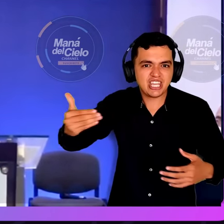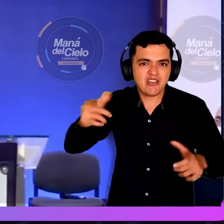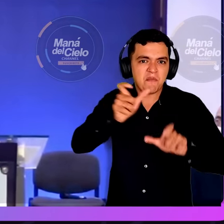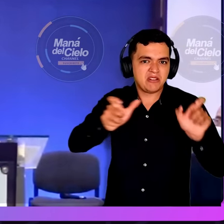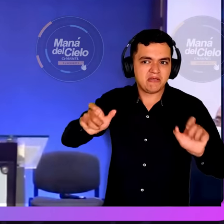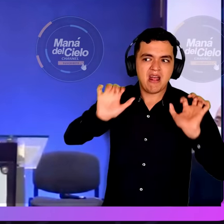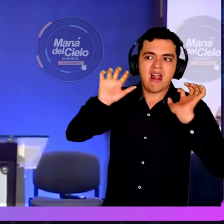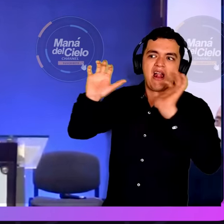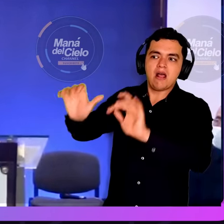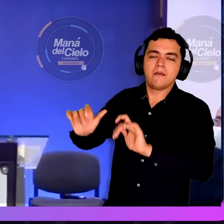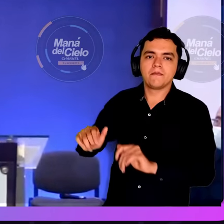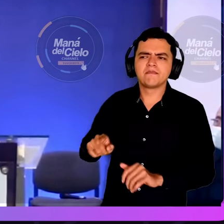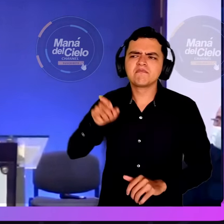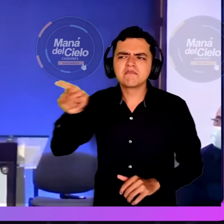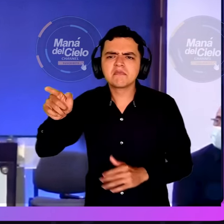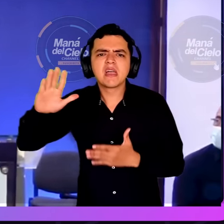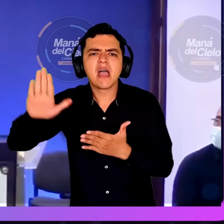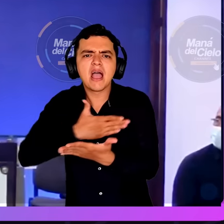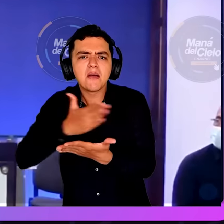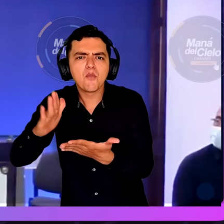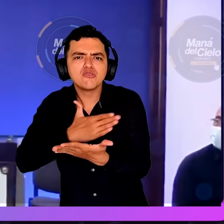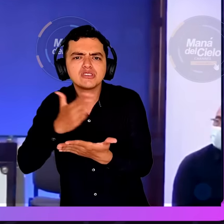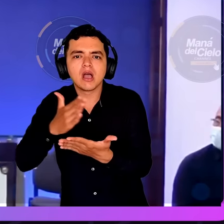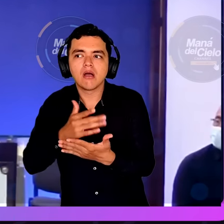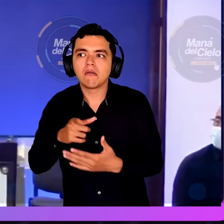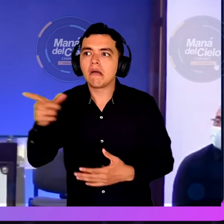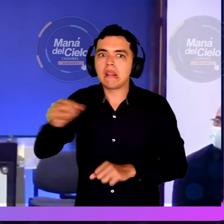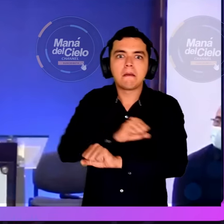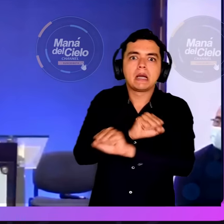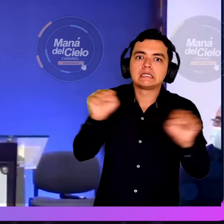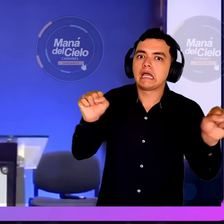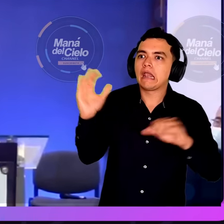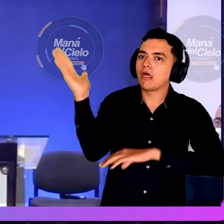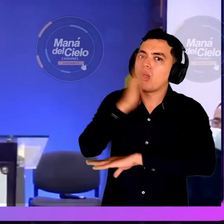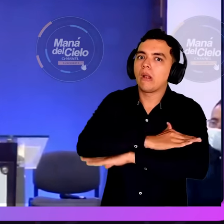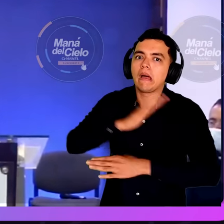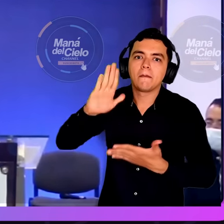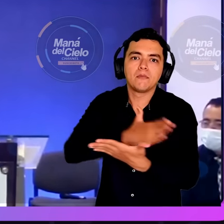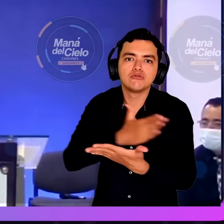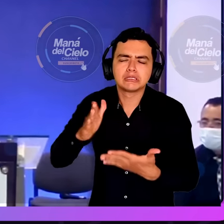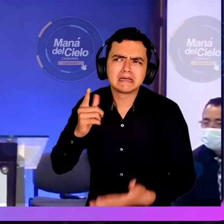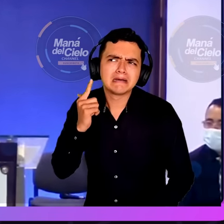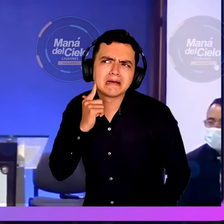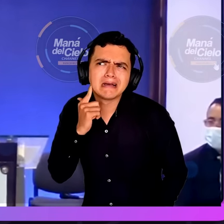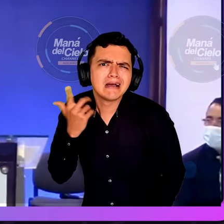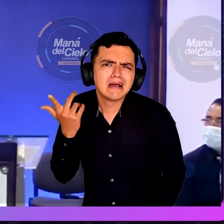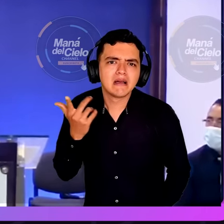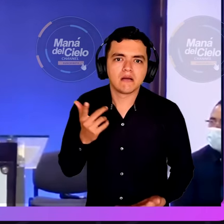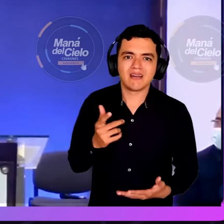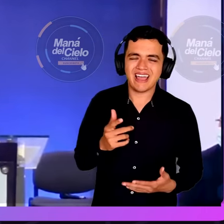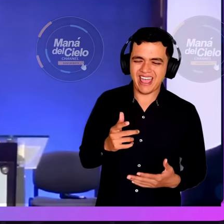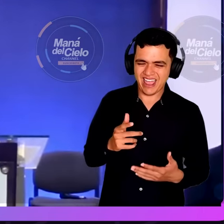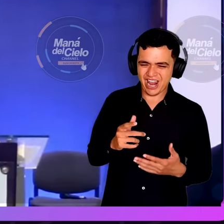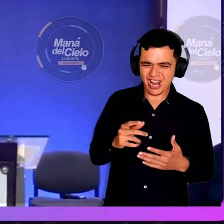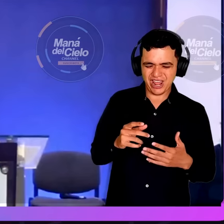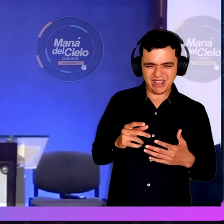Y suena música, y me acuerdo que era una canción que sonaba Santo Cachón. Vea cómo se me quedó.